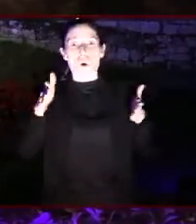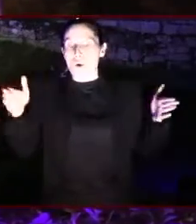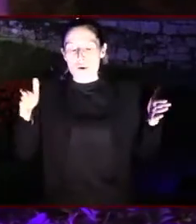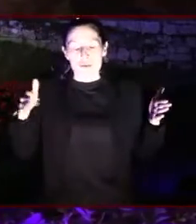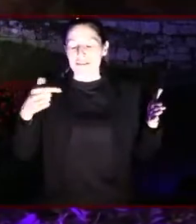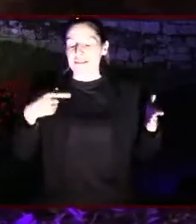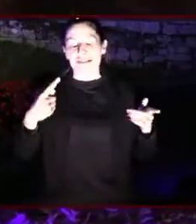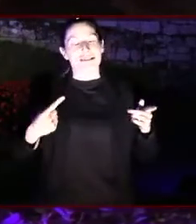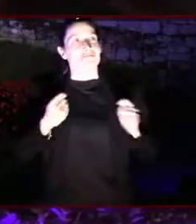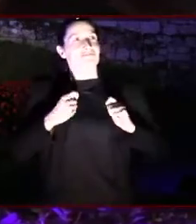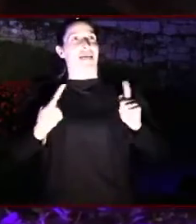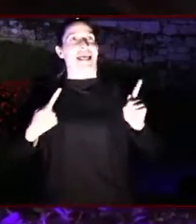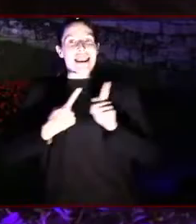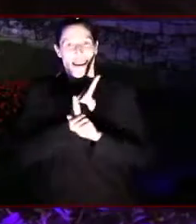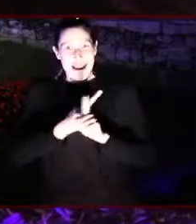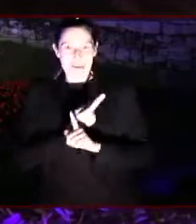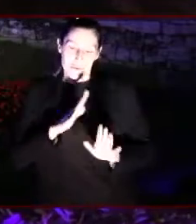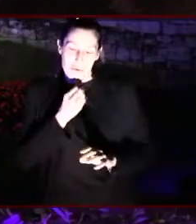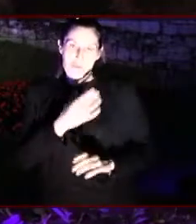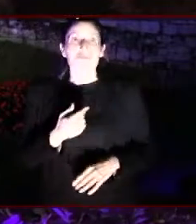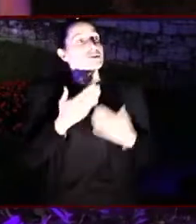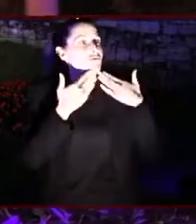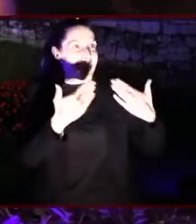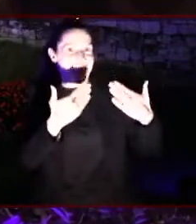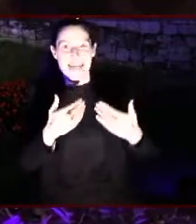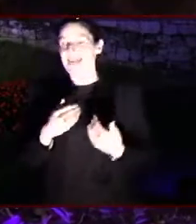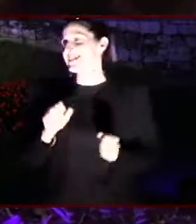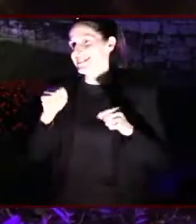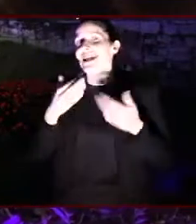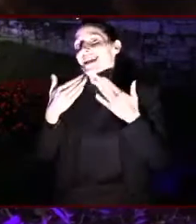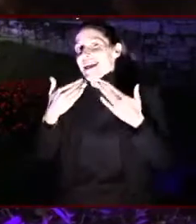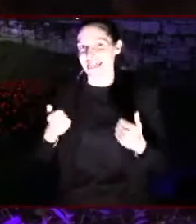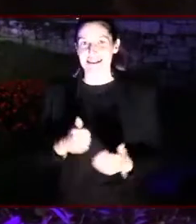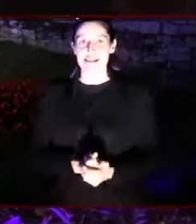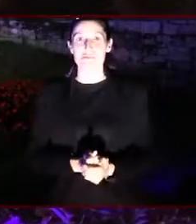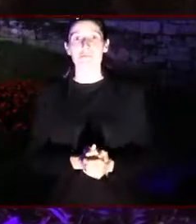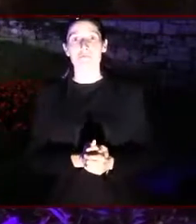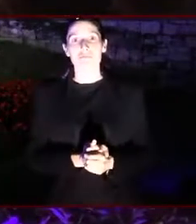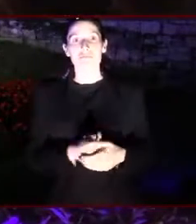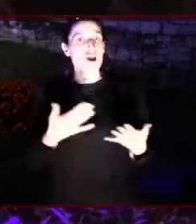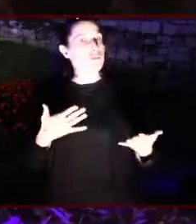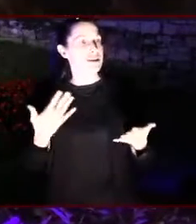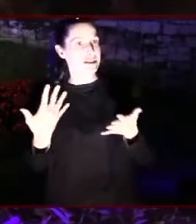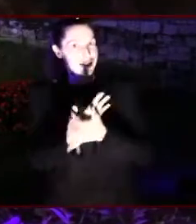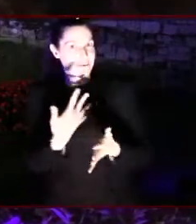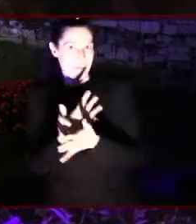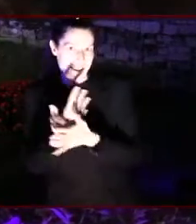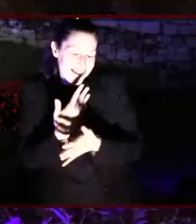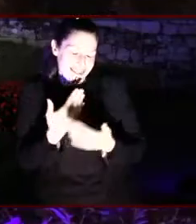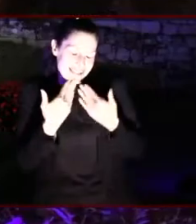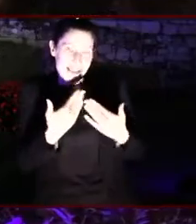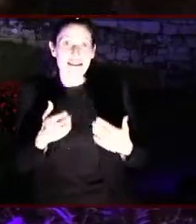claro, nerviosos, sí. pero ben. Pois moitísimos parabéns, Aroa. De verdade. Moitas grazas por, bueno, por toda a explicación que nos acabas de dar.